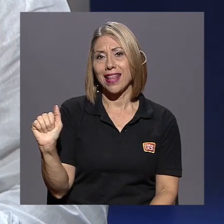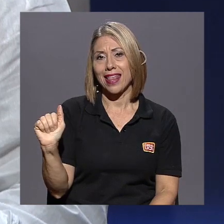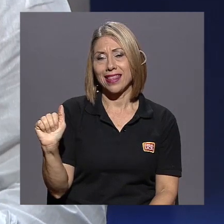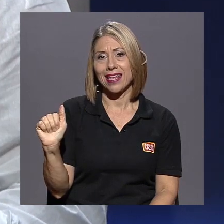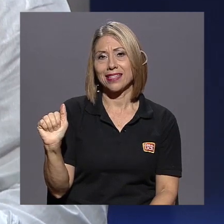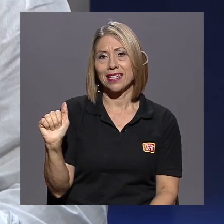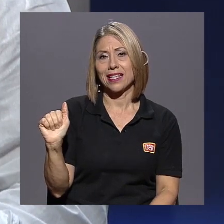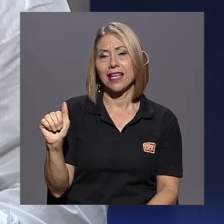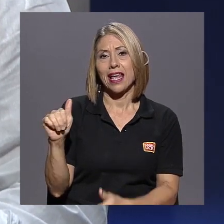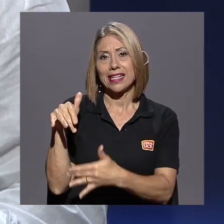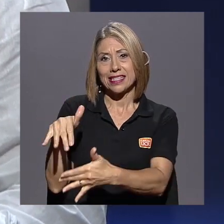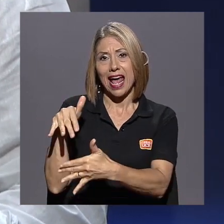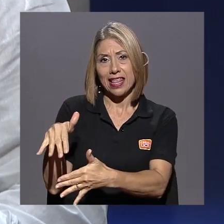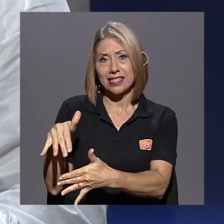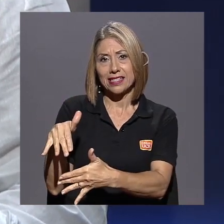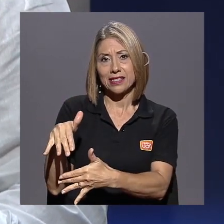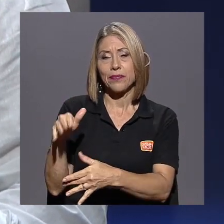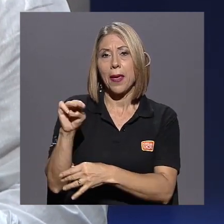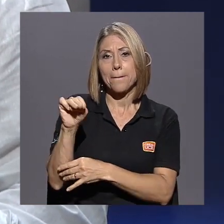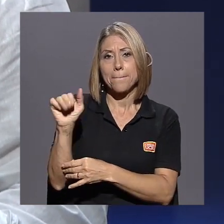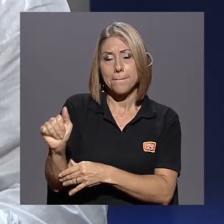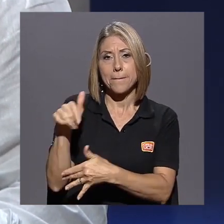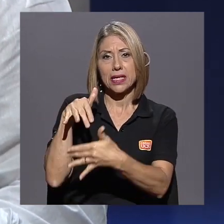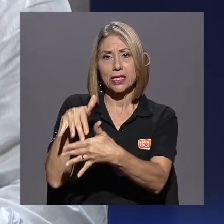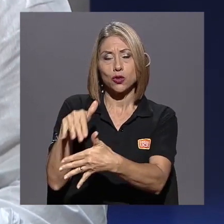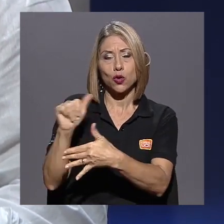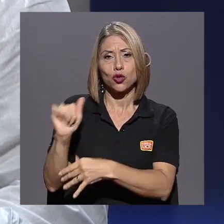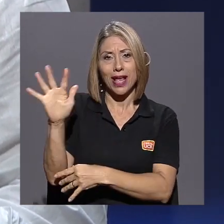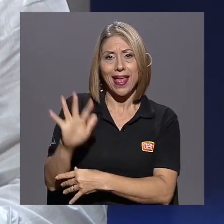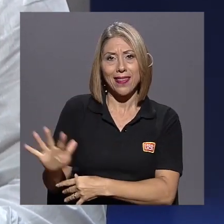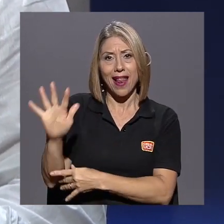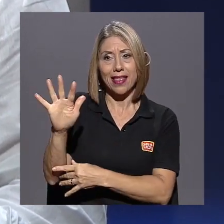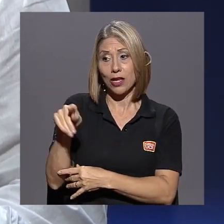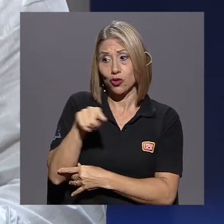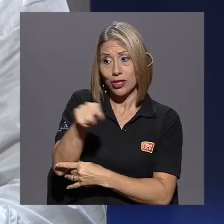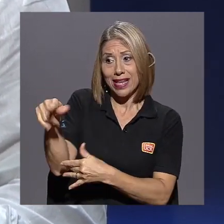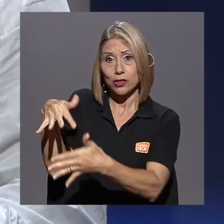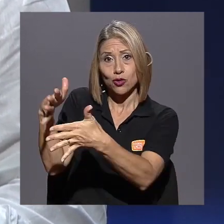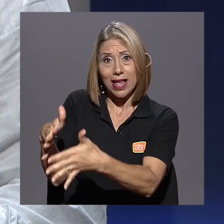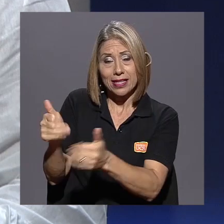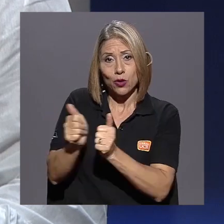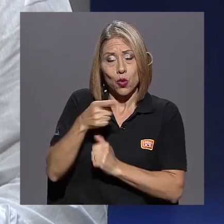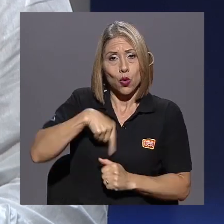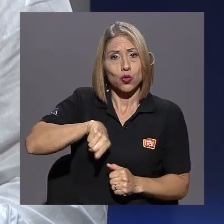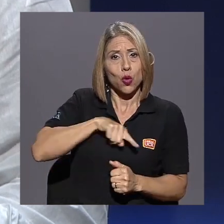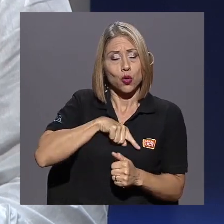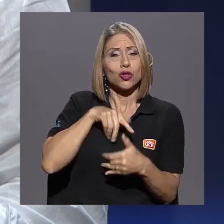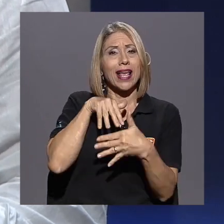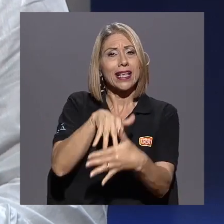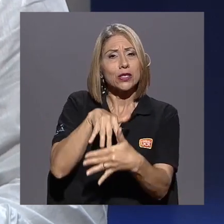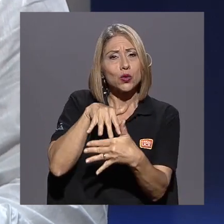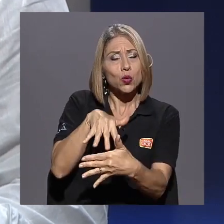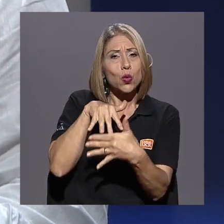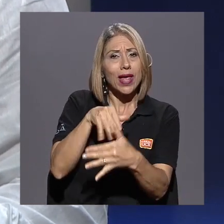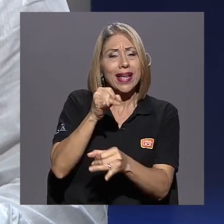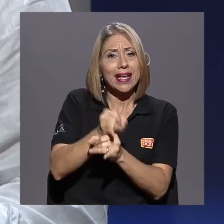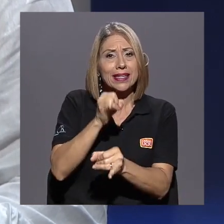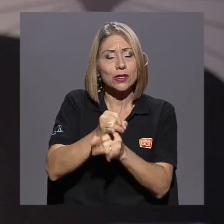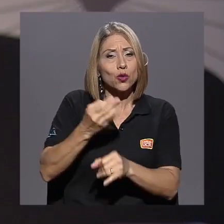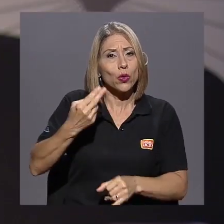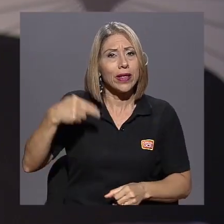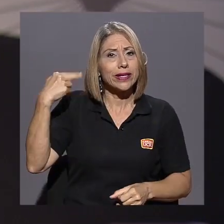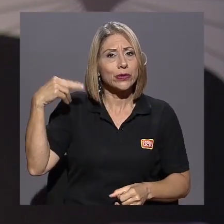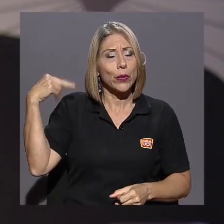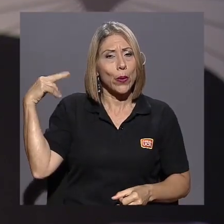atlánticos donde los estudiantes estudian con nosotros en la sociología estudian en el instituto de historia